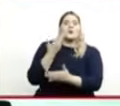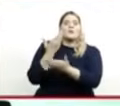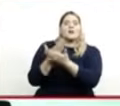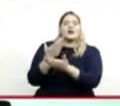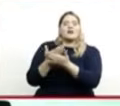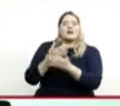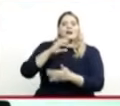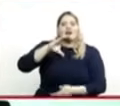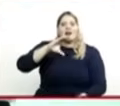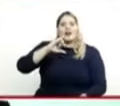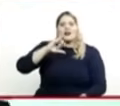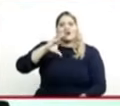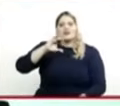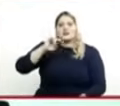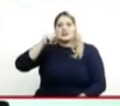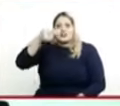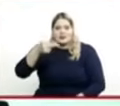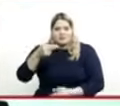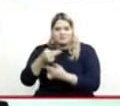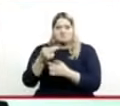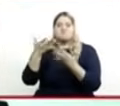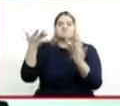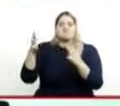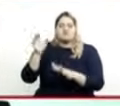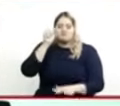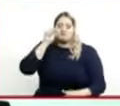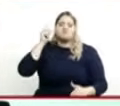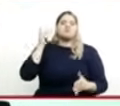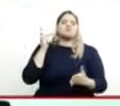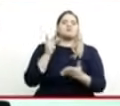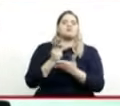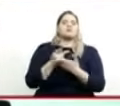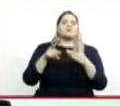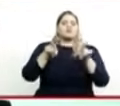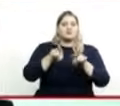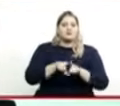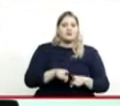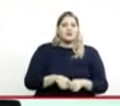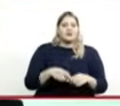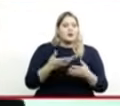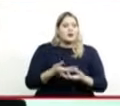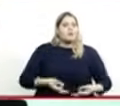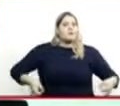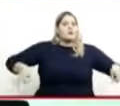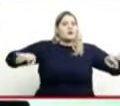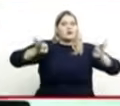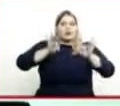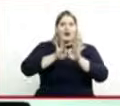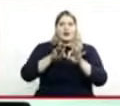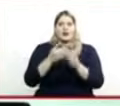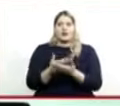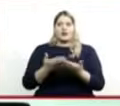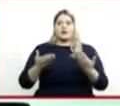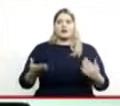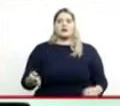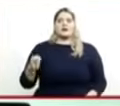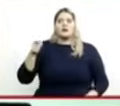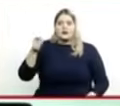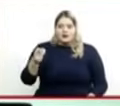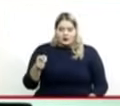CICI. También es fundamental que en los operadores de justicia se adopte